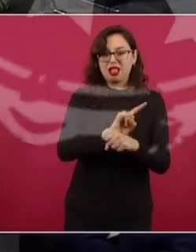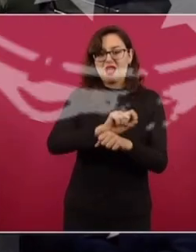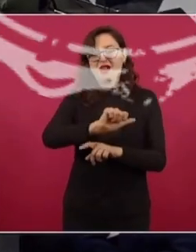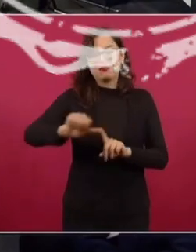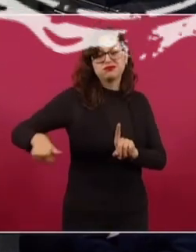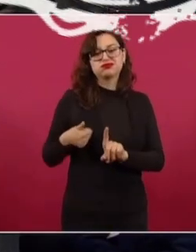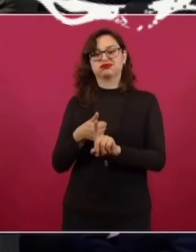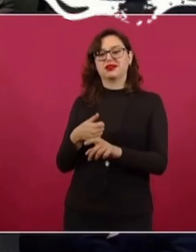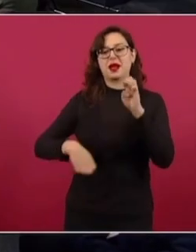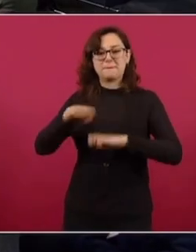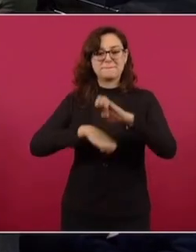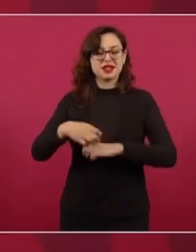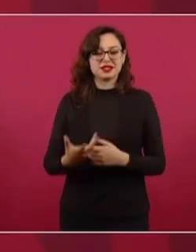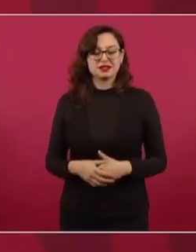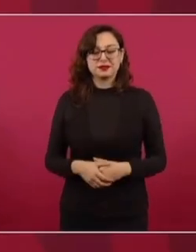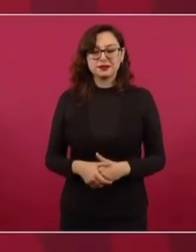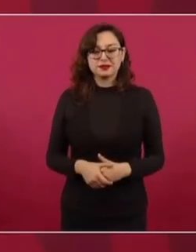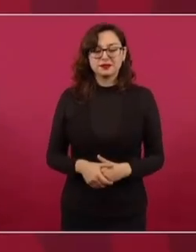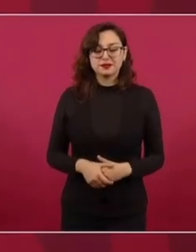pues es que